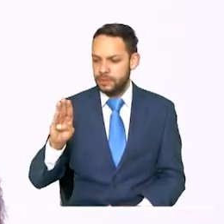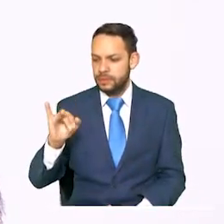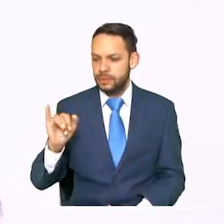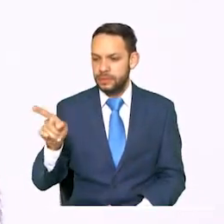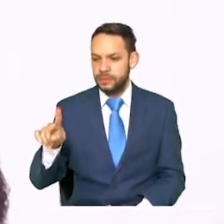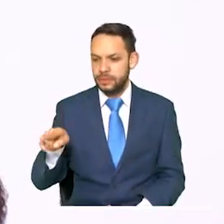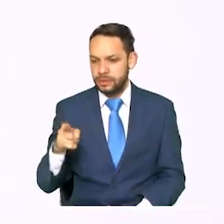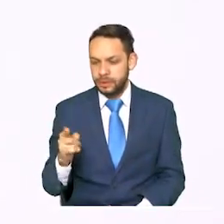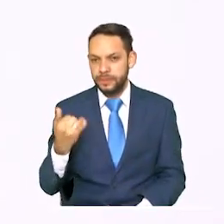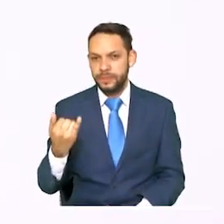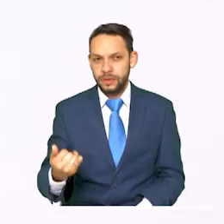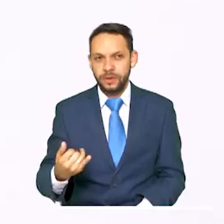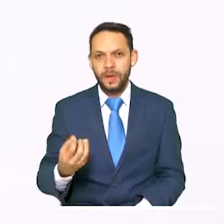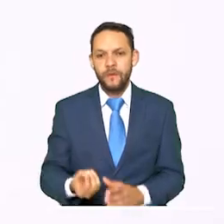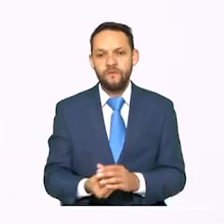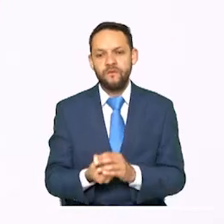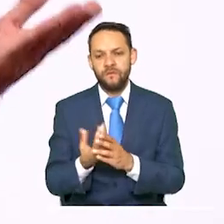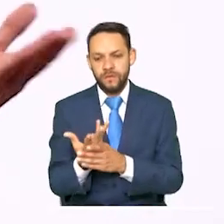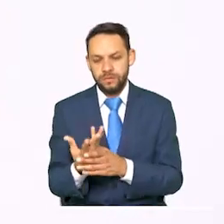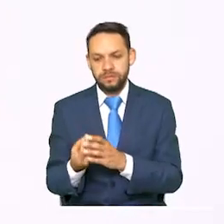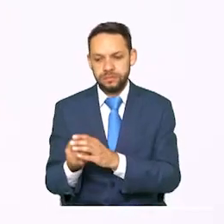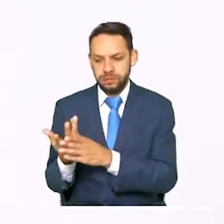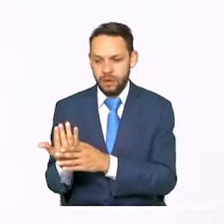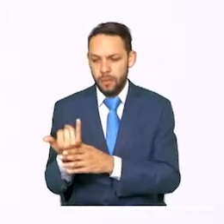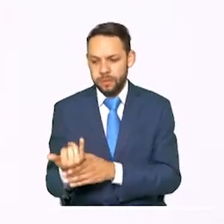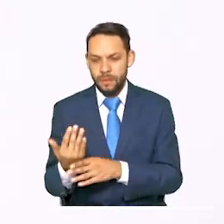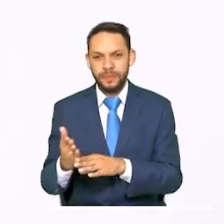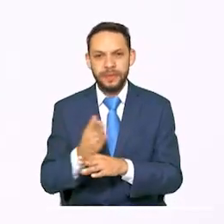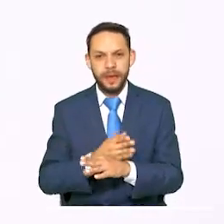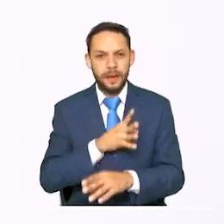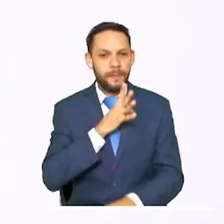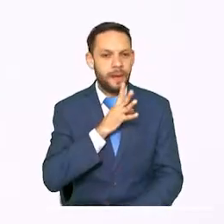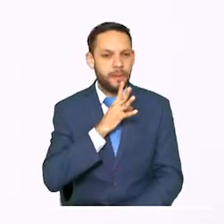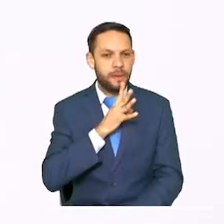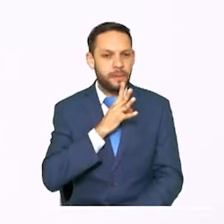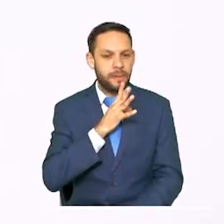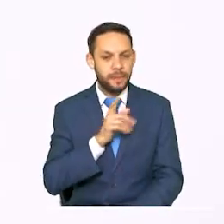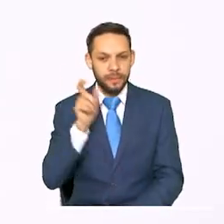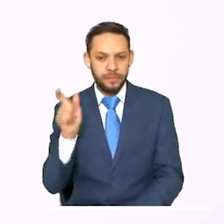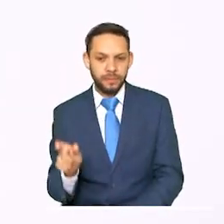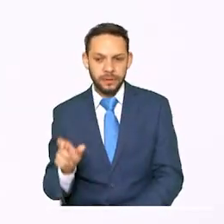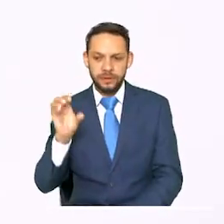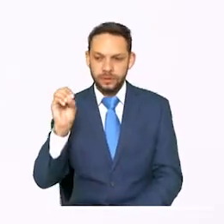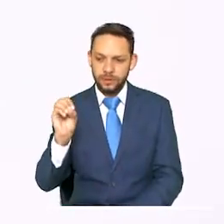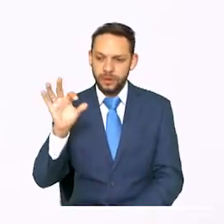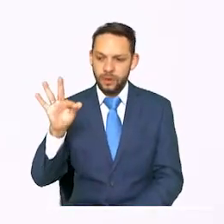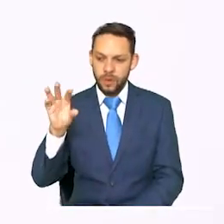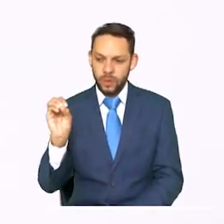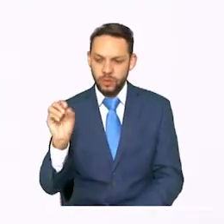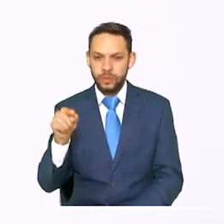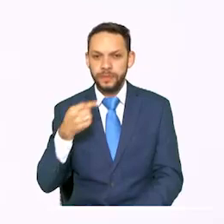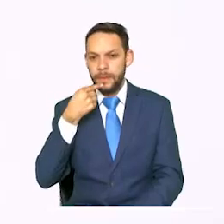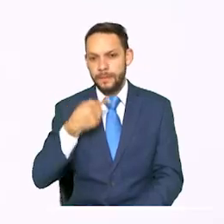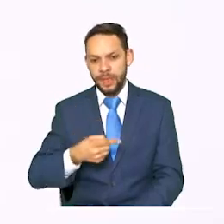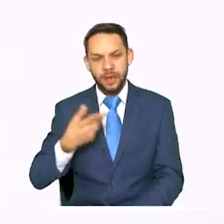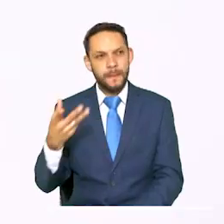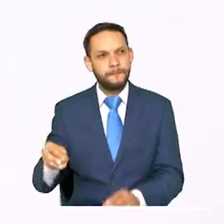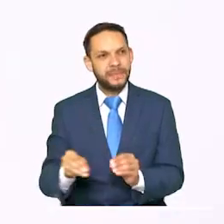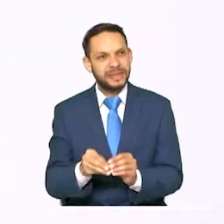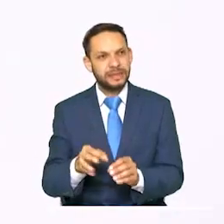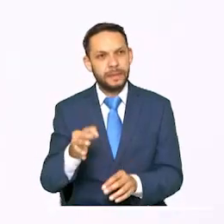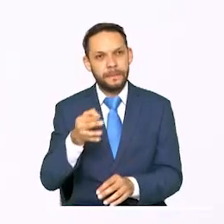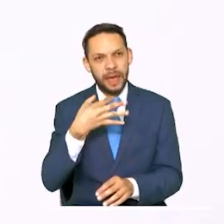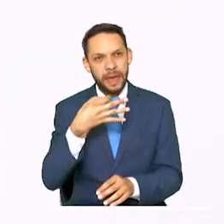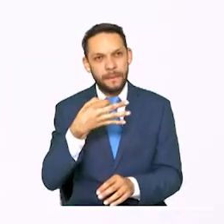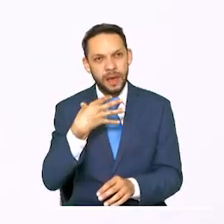desde la planta, o sea, no solamente, como decía ahorita Otto, como un medicamento más, sino